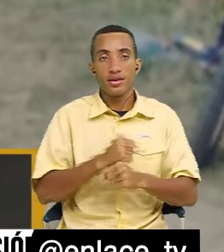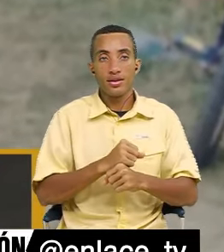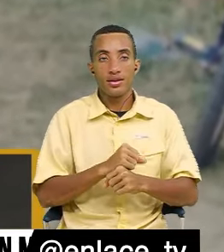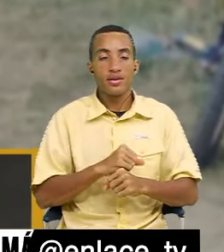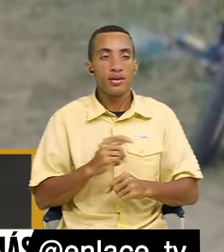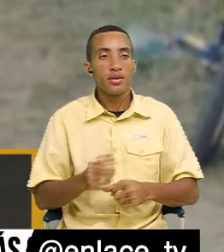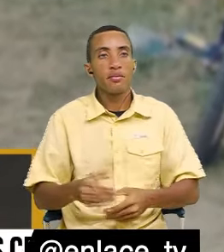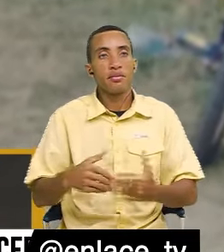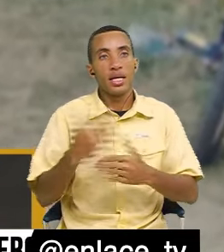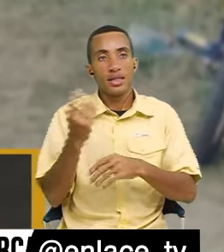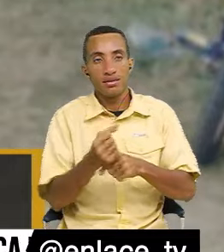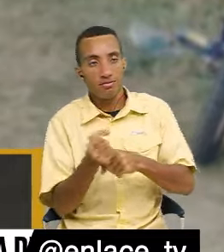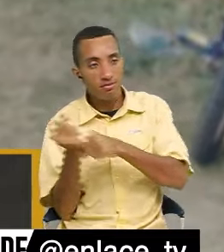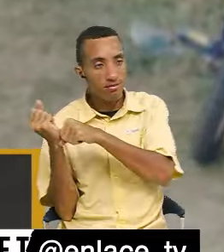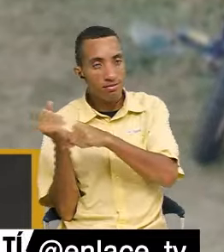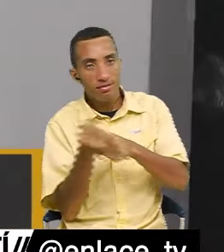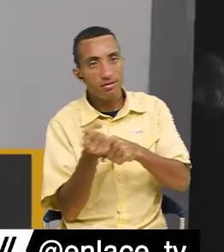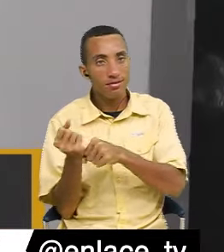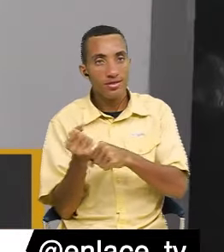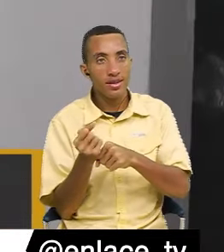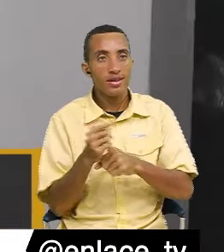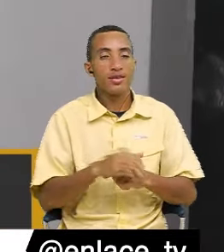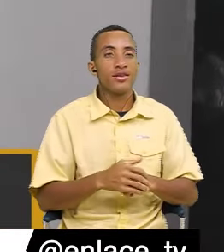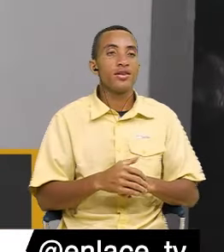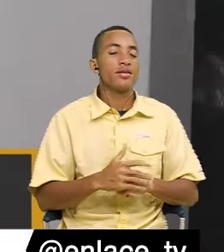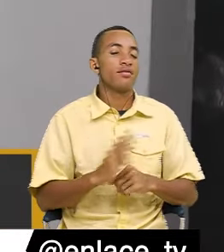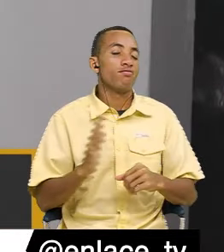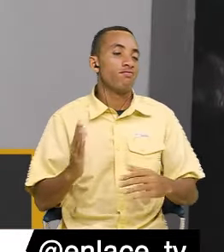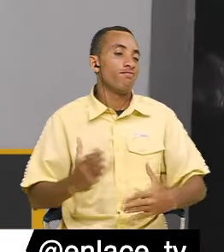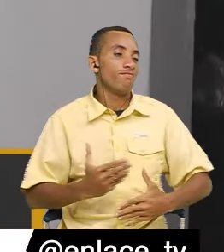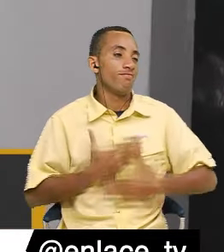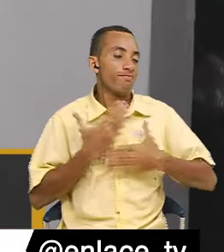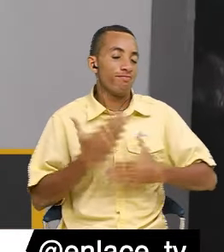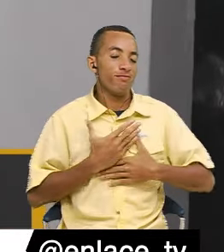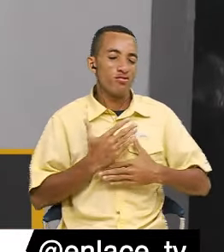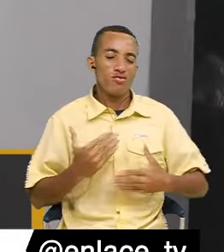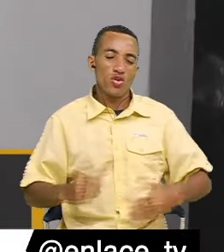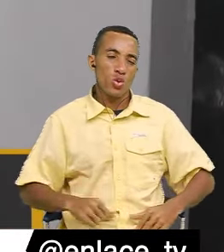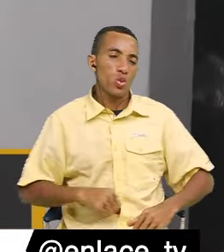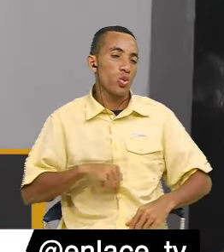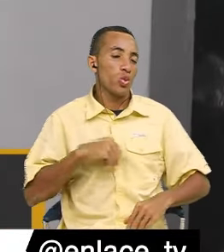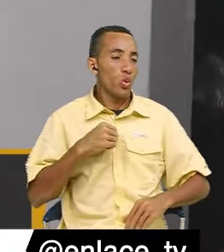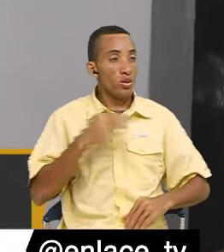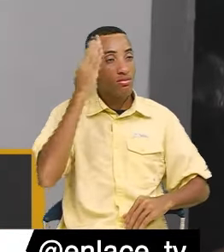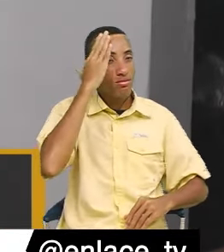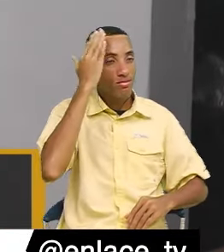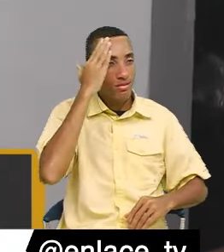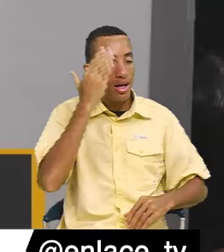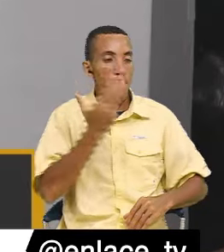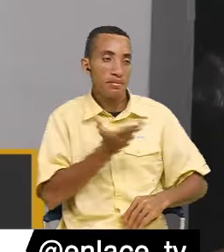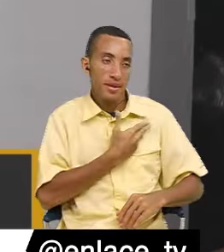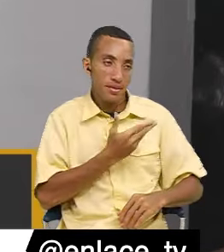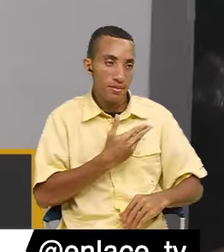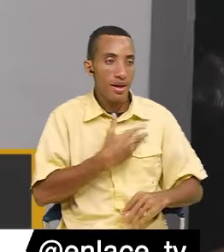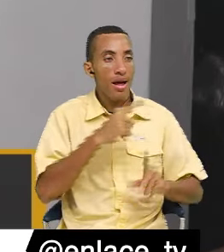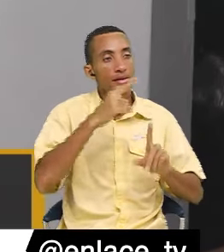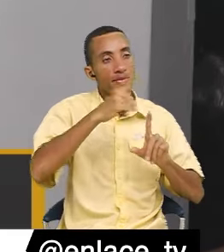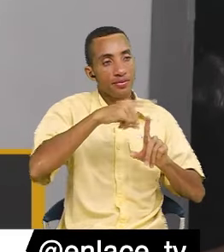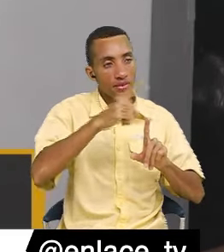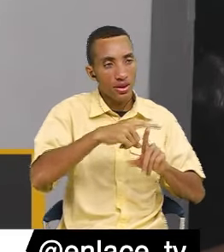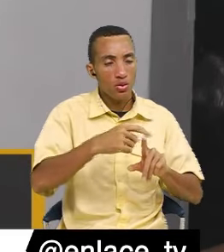la batuta de su progenitora. Pues yo me siento muy orgullosa, la verdad, porque sé que mi mamá y mis tías fueron muy buenas